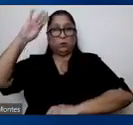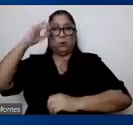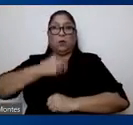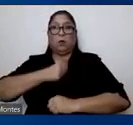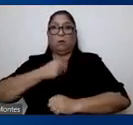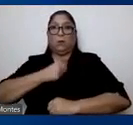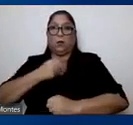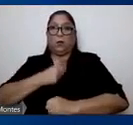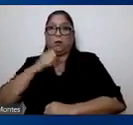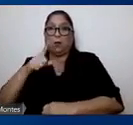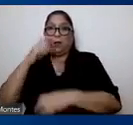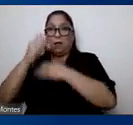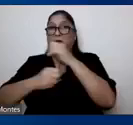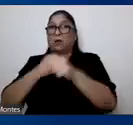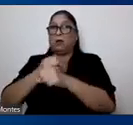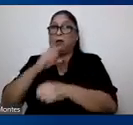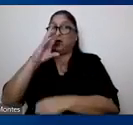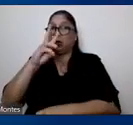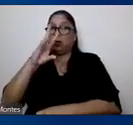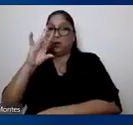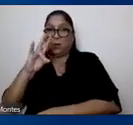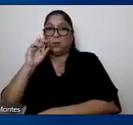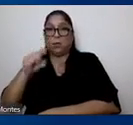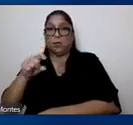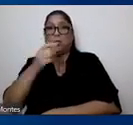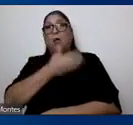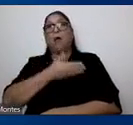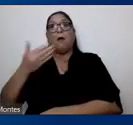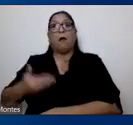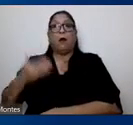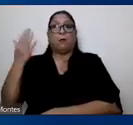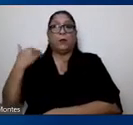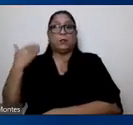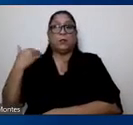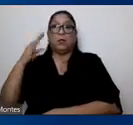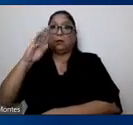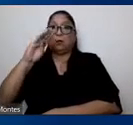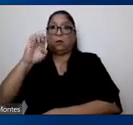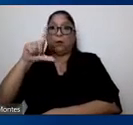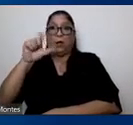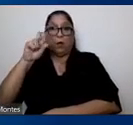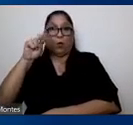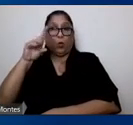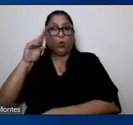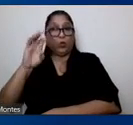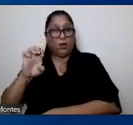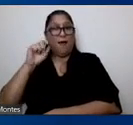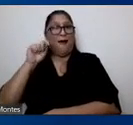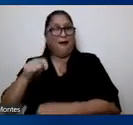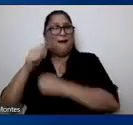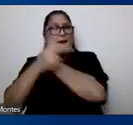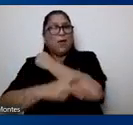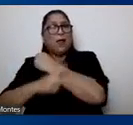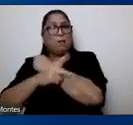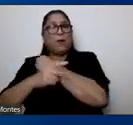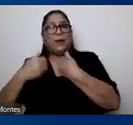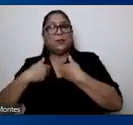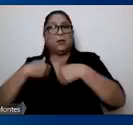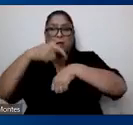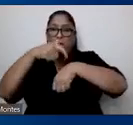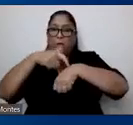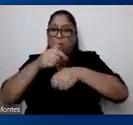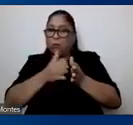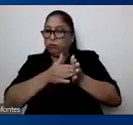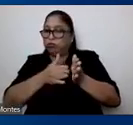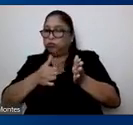golpe de Estado en el año 67, al entonces presidente de la UNDTR. Entonces el país vivía en ese periodo, una